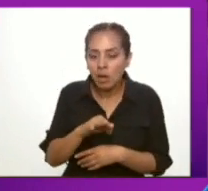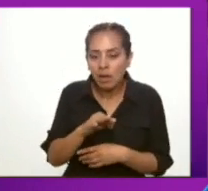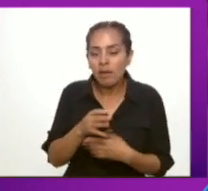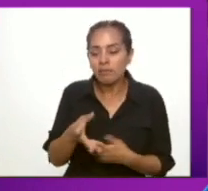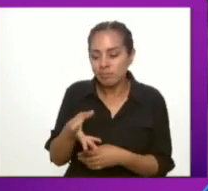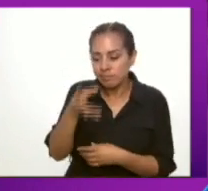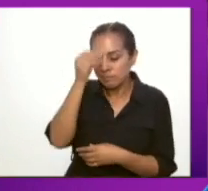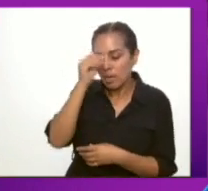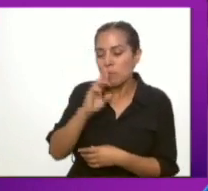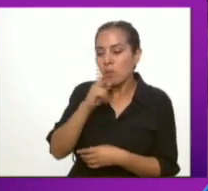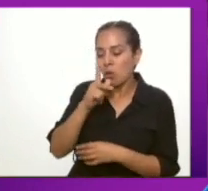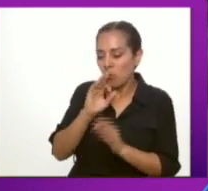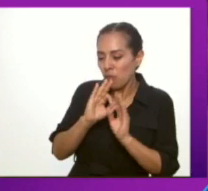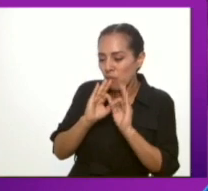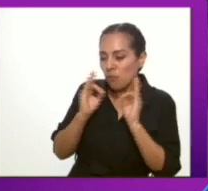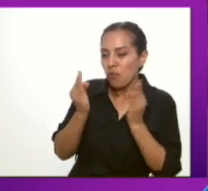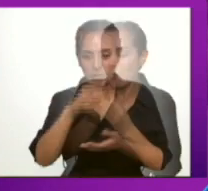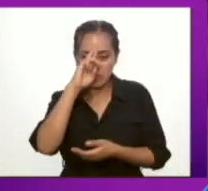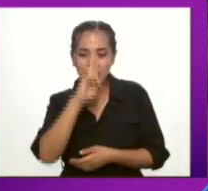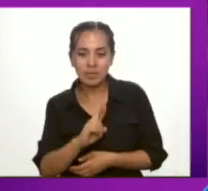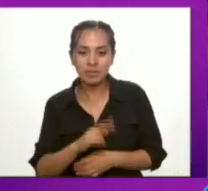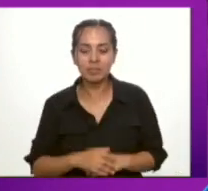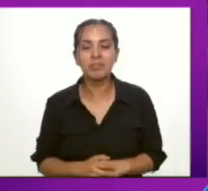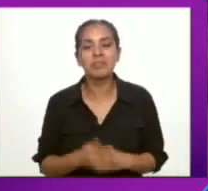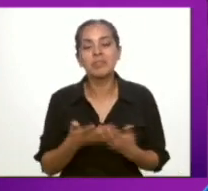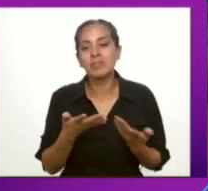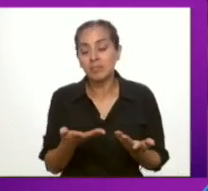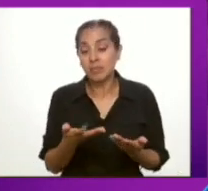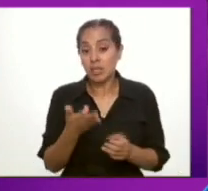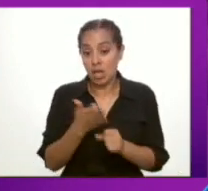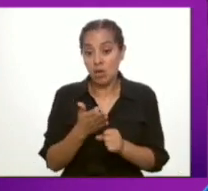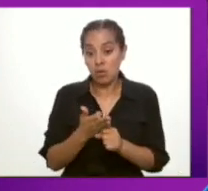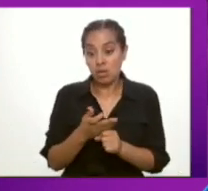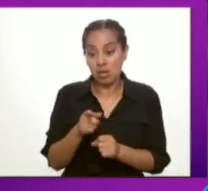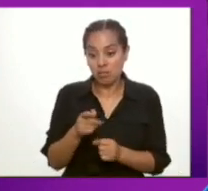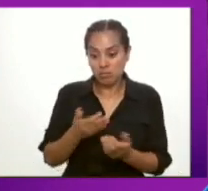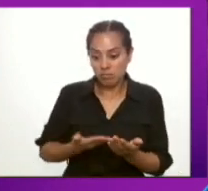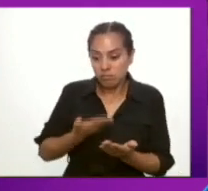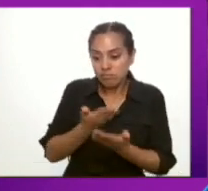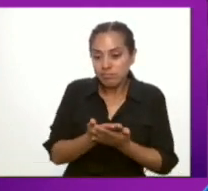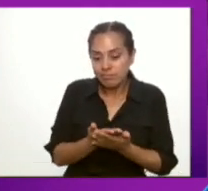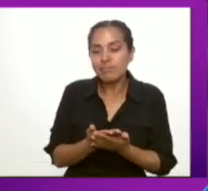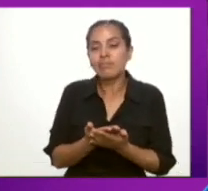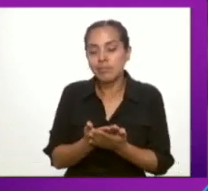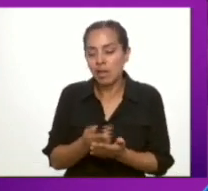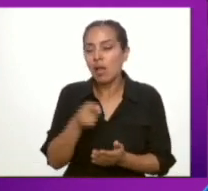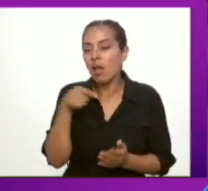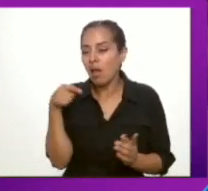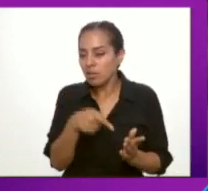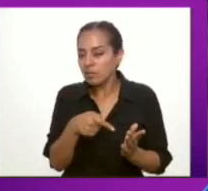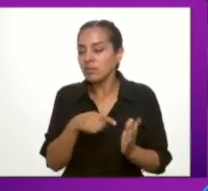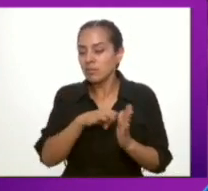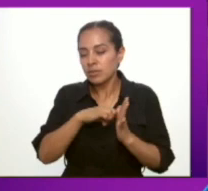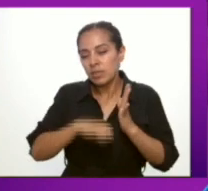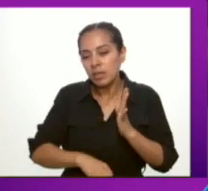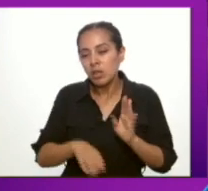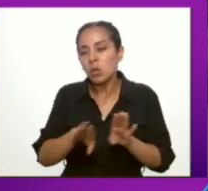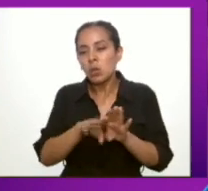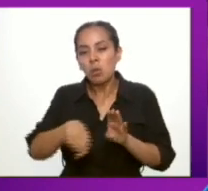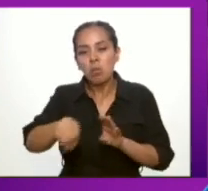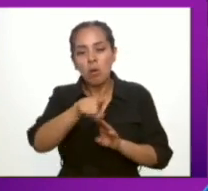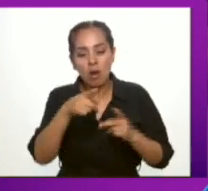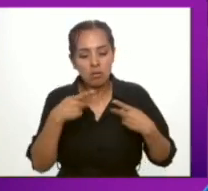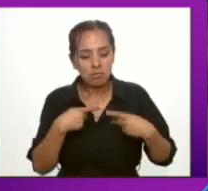forma de garantizar sus derechos el asunto que presento en esta ocasión permite justamente Mostrar cómo las y los